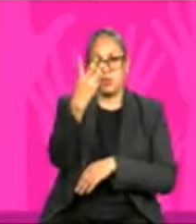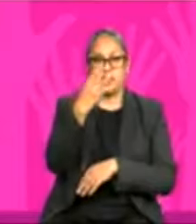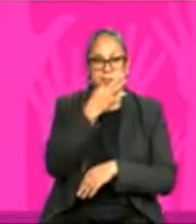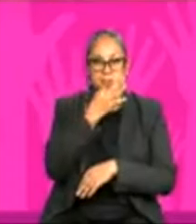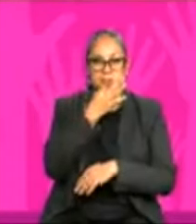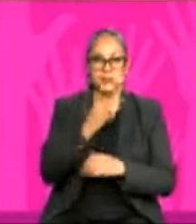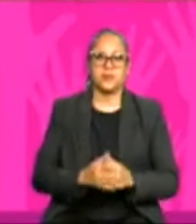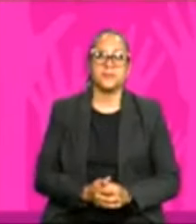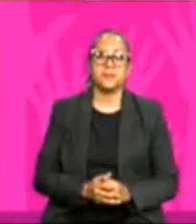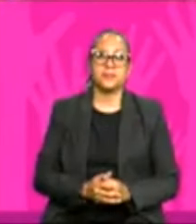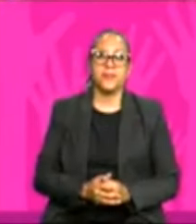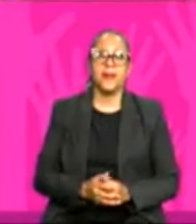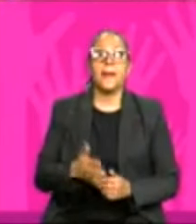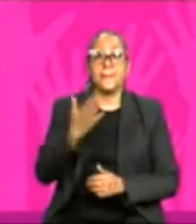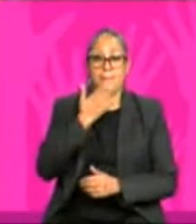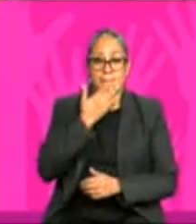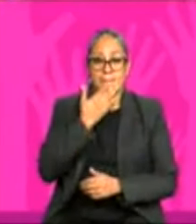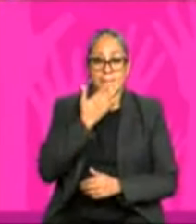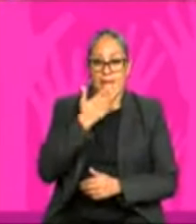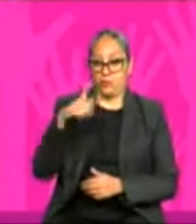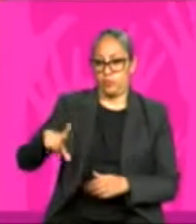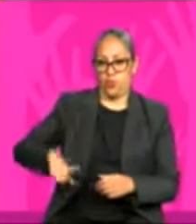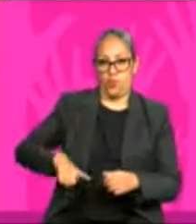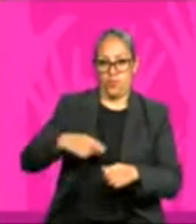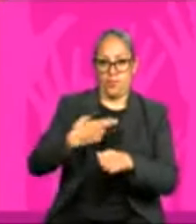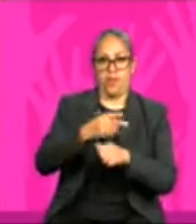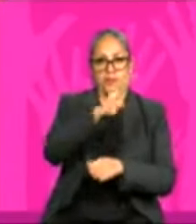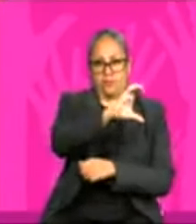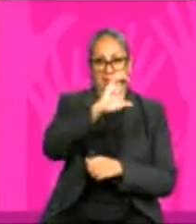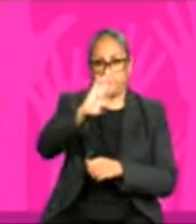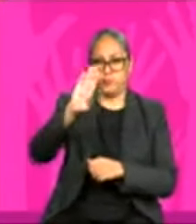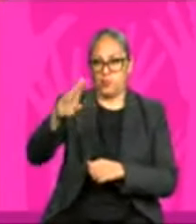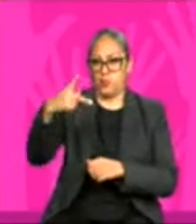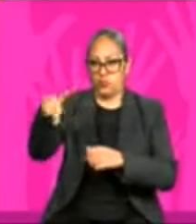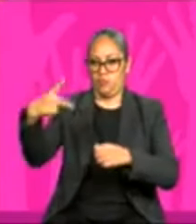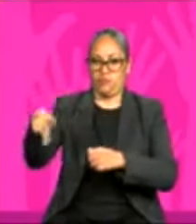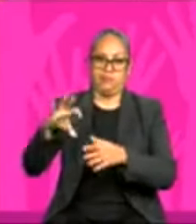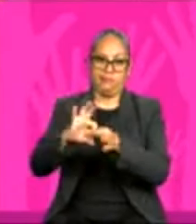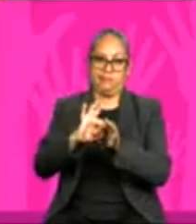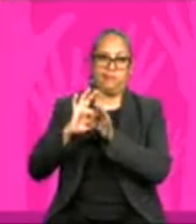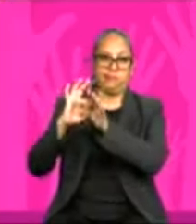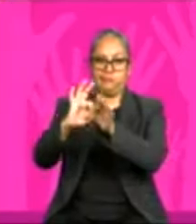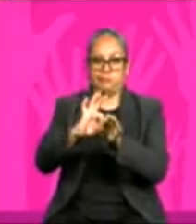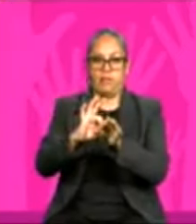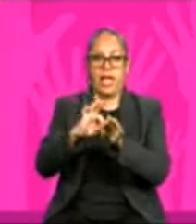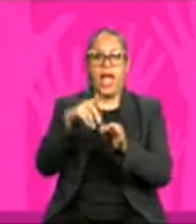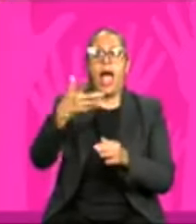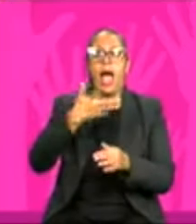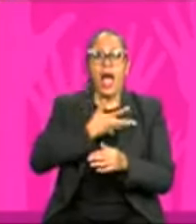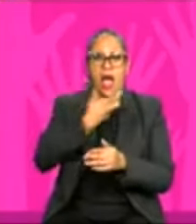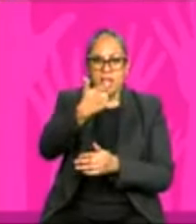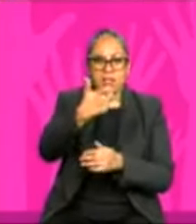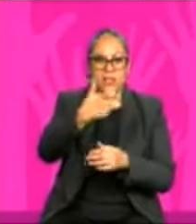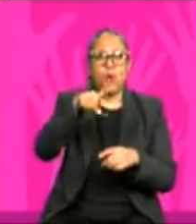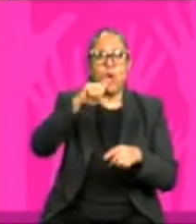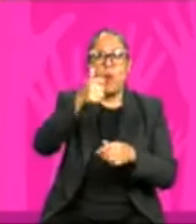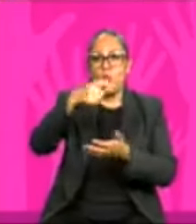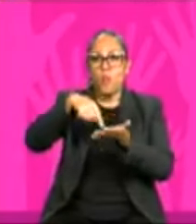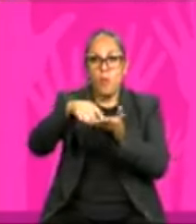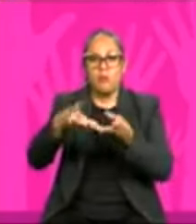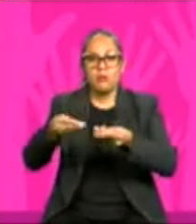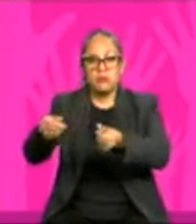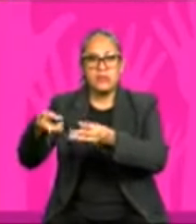3 minutos. El sello del gobierno de Cuauhtémoc Blanco y sus secuaces es la opacidad, el desvío de más de 3.800 millones